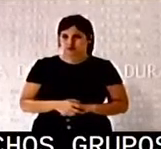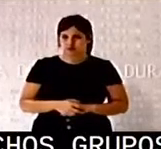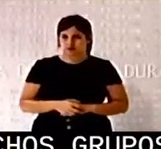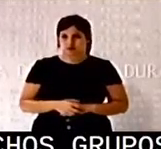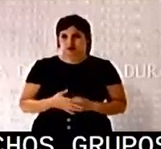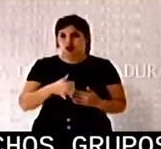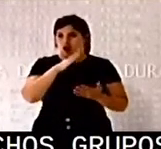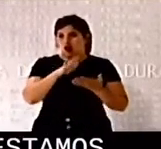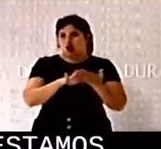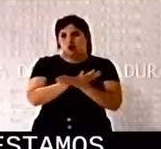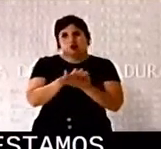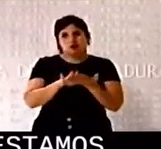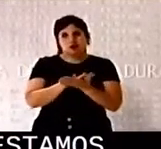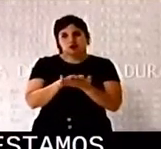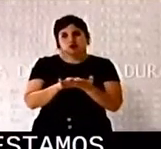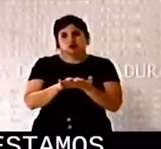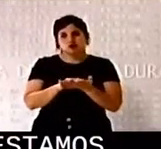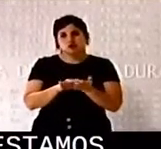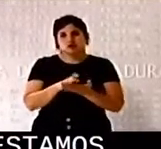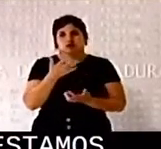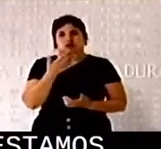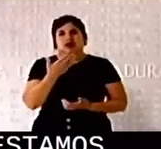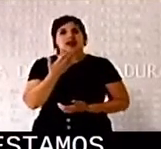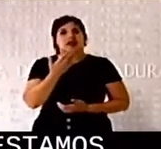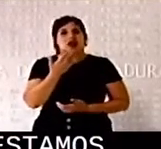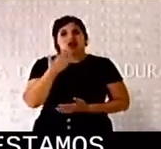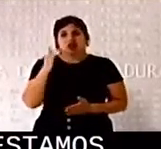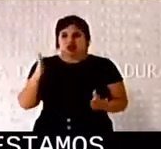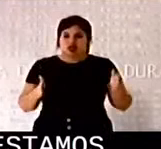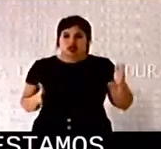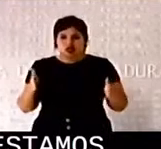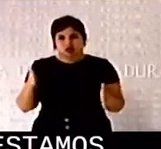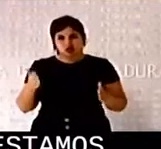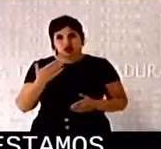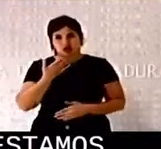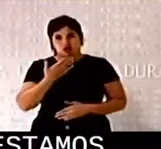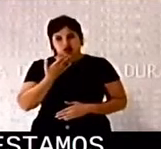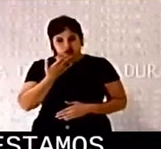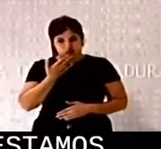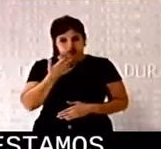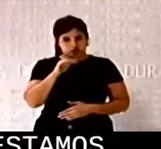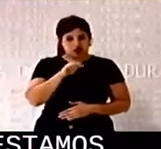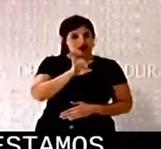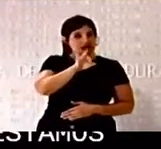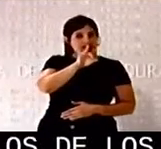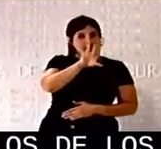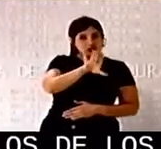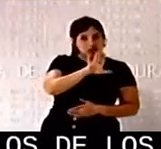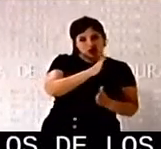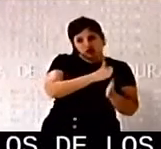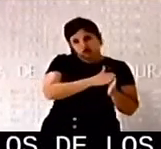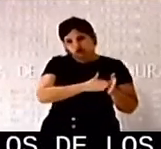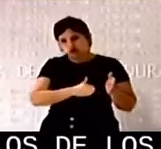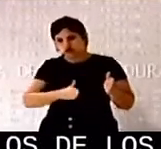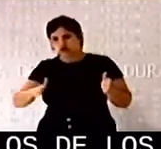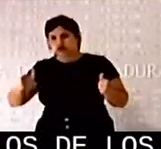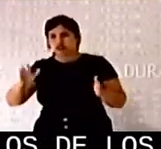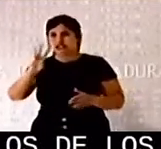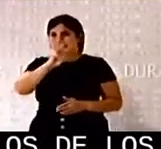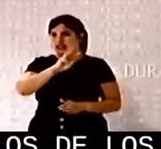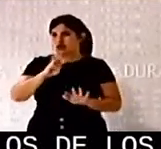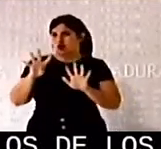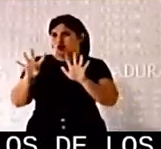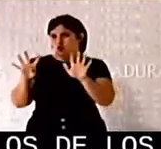Estamos hablando de un tramo de edad que va de los 15 años a los 39